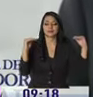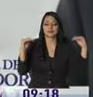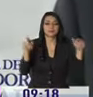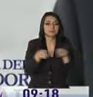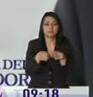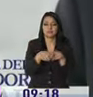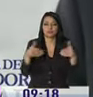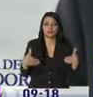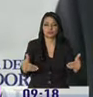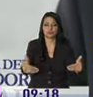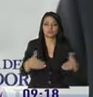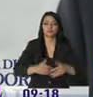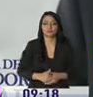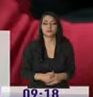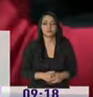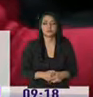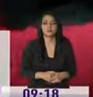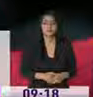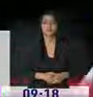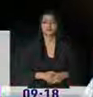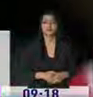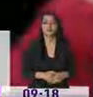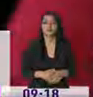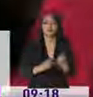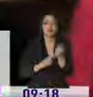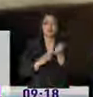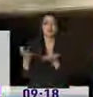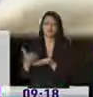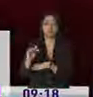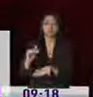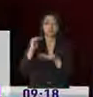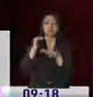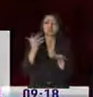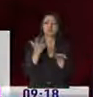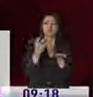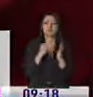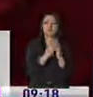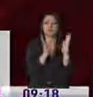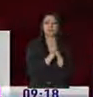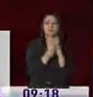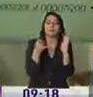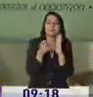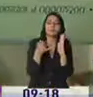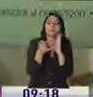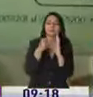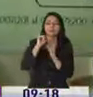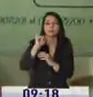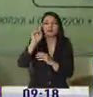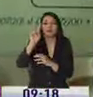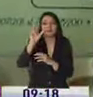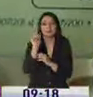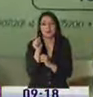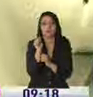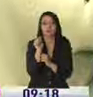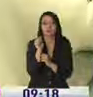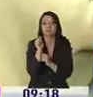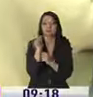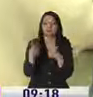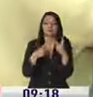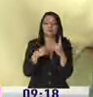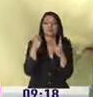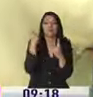del año 2016. Los recursos recolectados pertenecen a la aplicación del impuesto del valor agregado, IVA, a los derechos